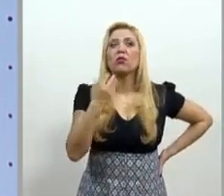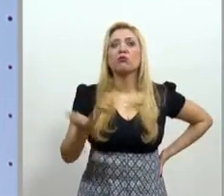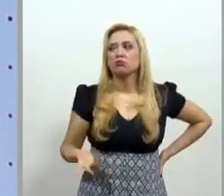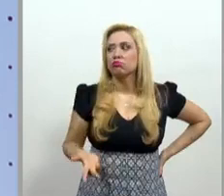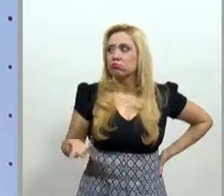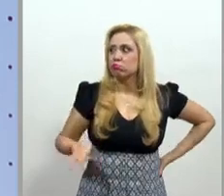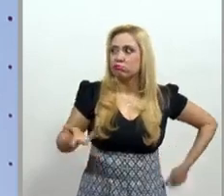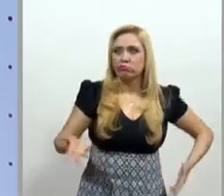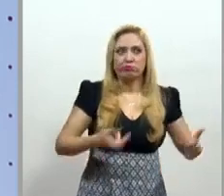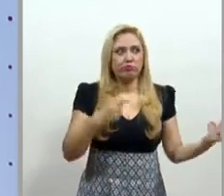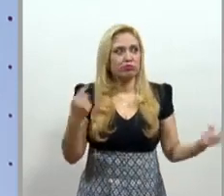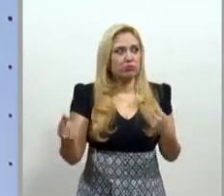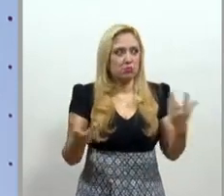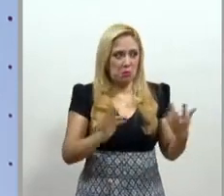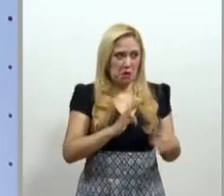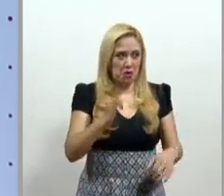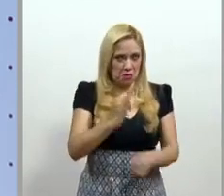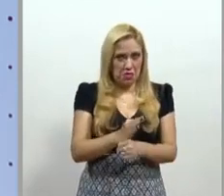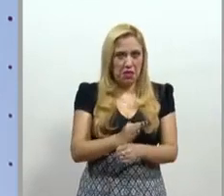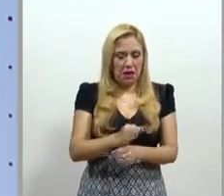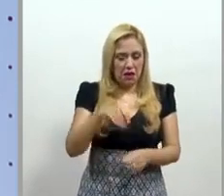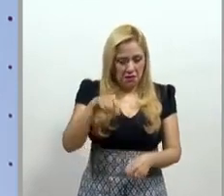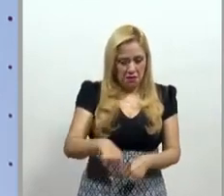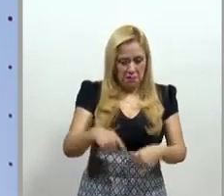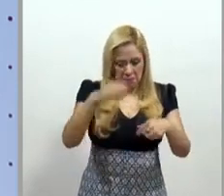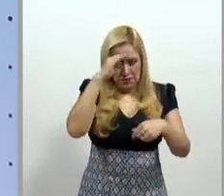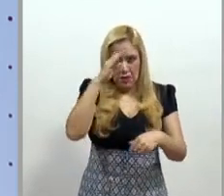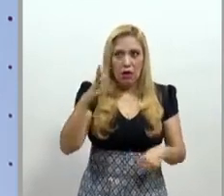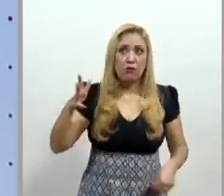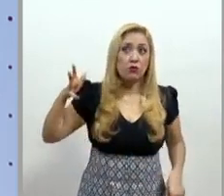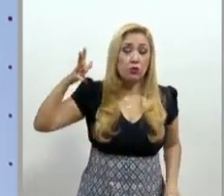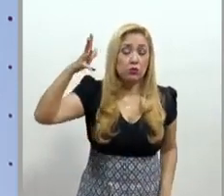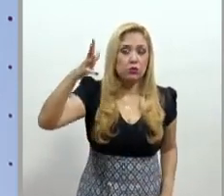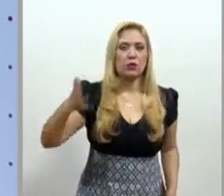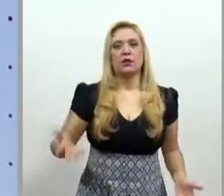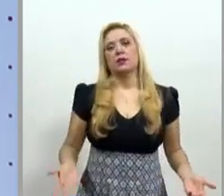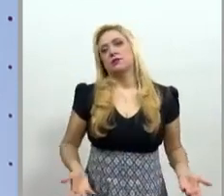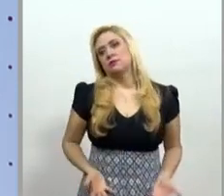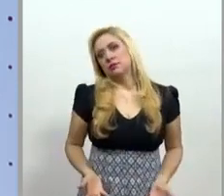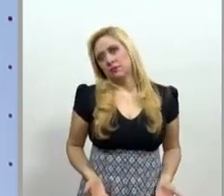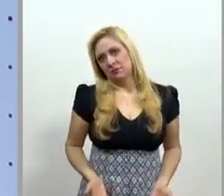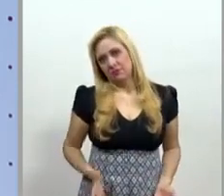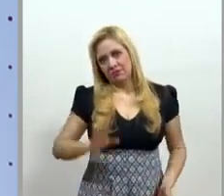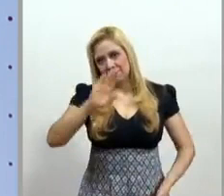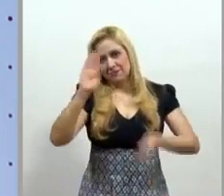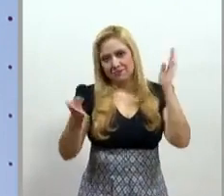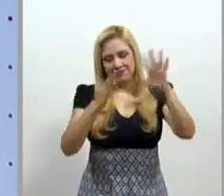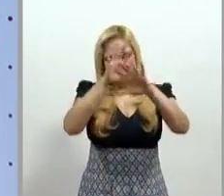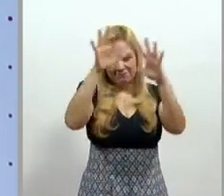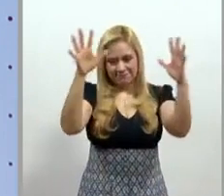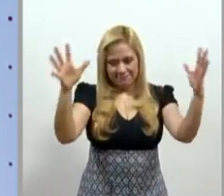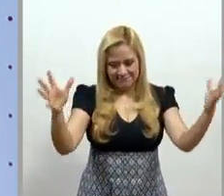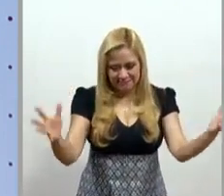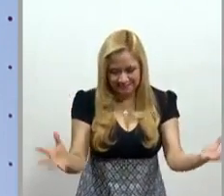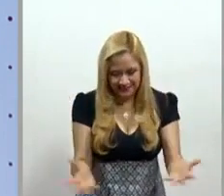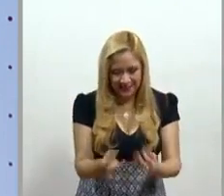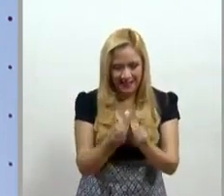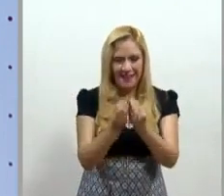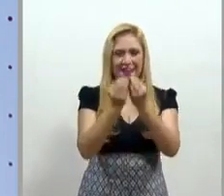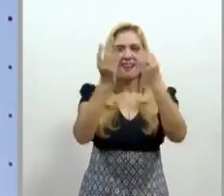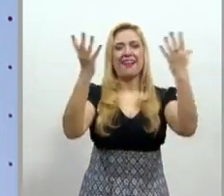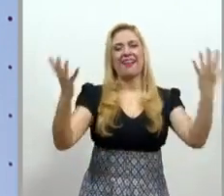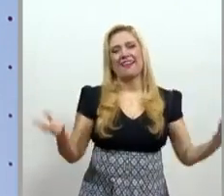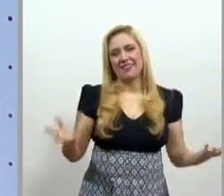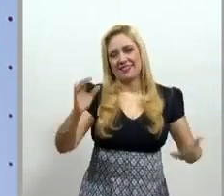generación presente puede vincular al futuro. Ahora esta matiz con el medio ambiente es no solo una generación presente